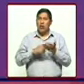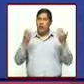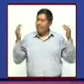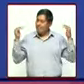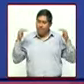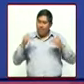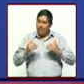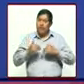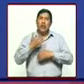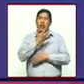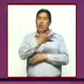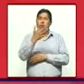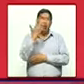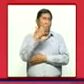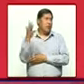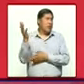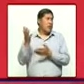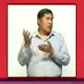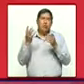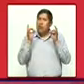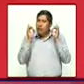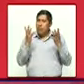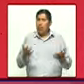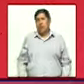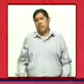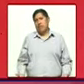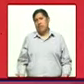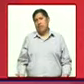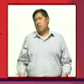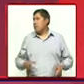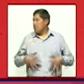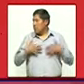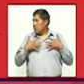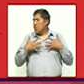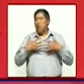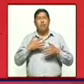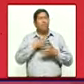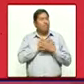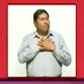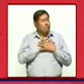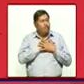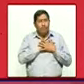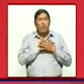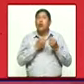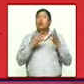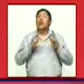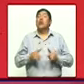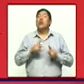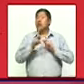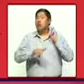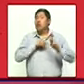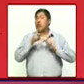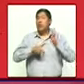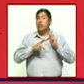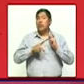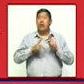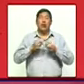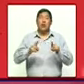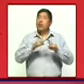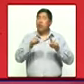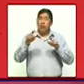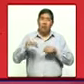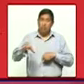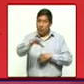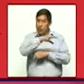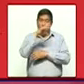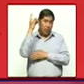desastre medioambiental, porque realmente es una tragedia lo que estamos viviendo, ha tocado el corazón de mucha gente, de la población y desde diferentes